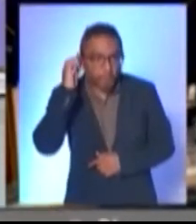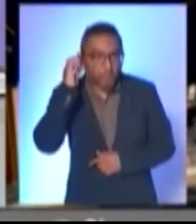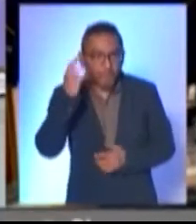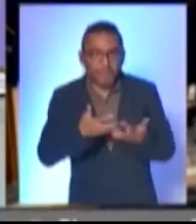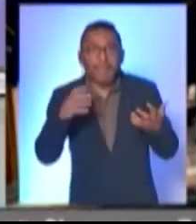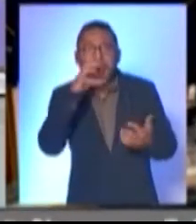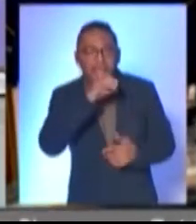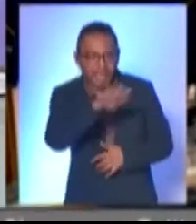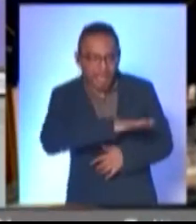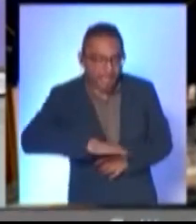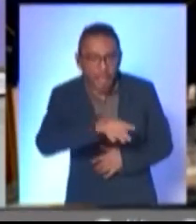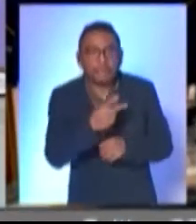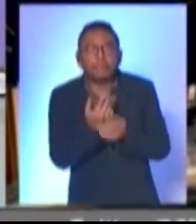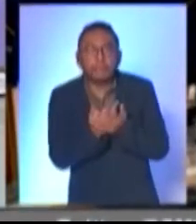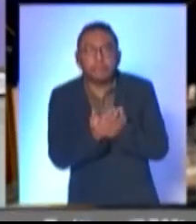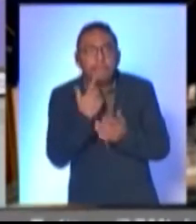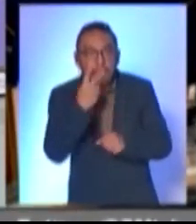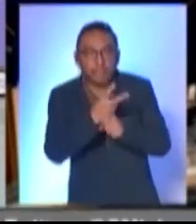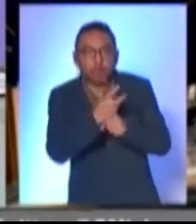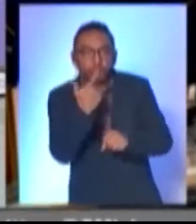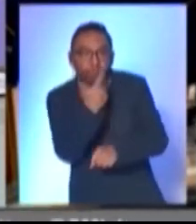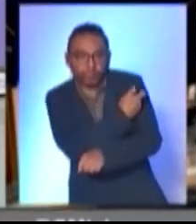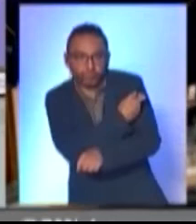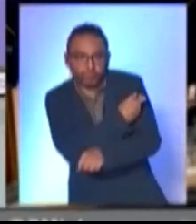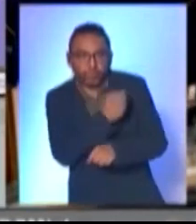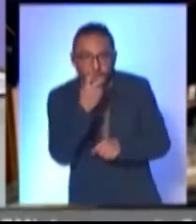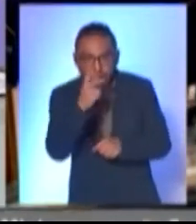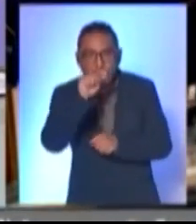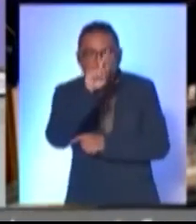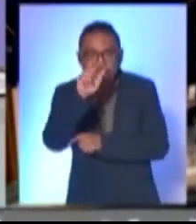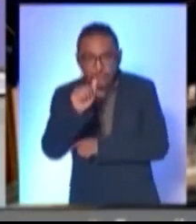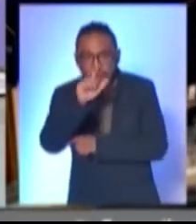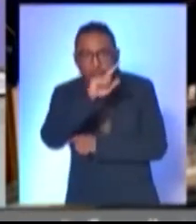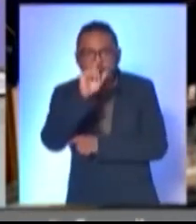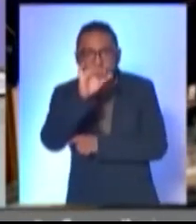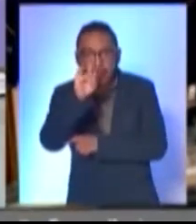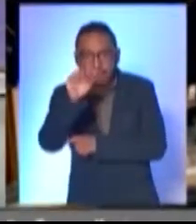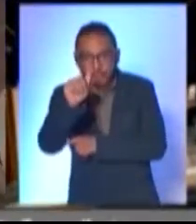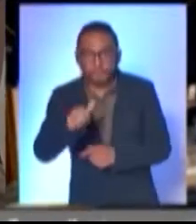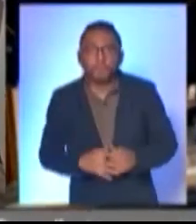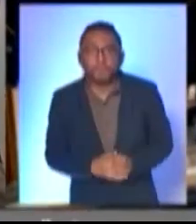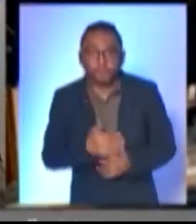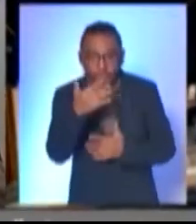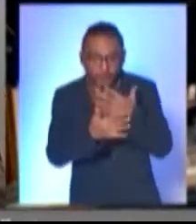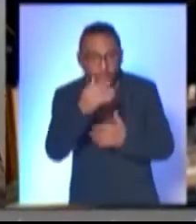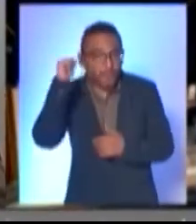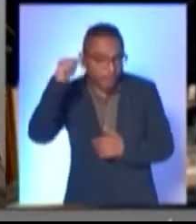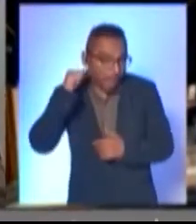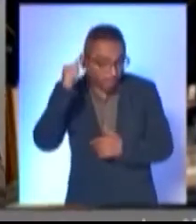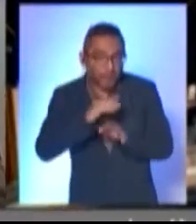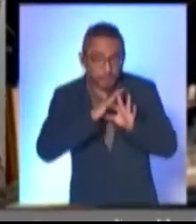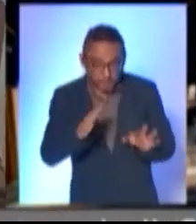están a la espera de la segunda dosis del biológico de AstraZeneca. Este 15 de abril se